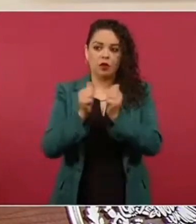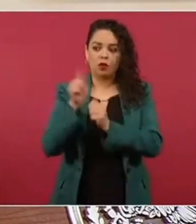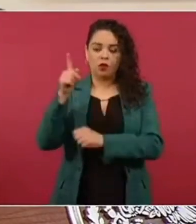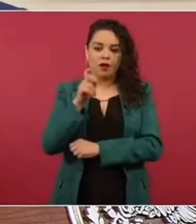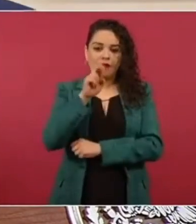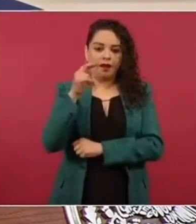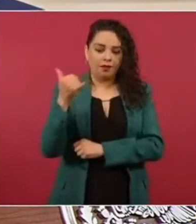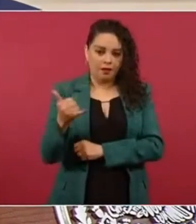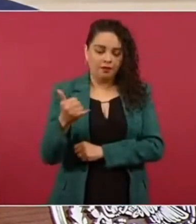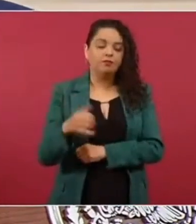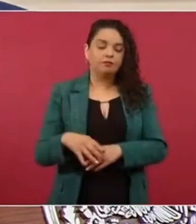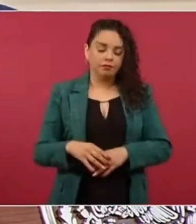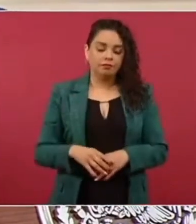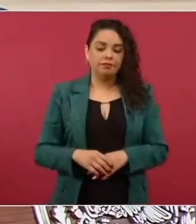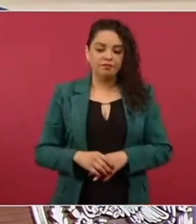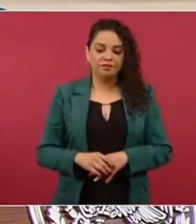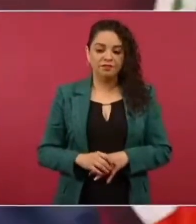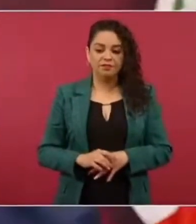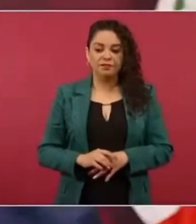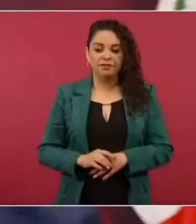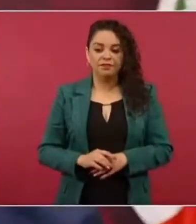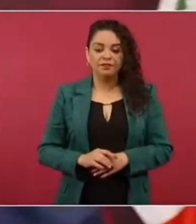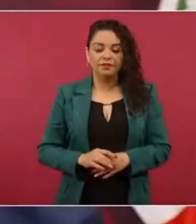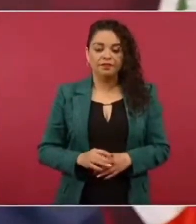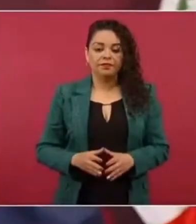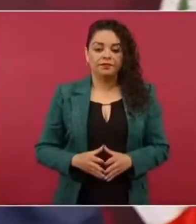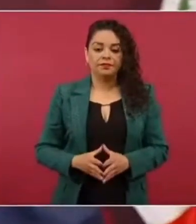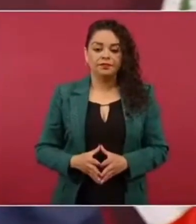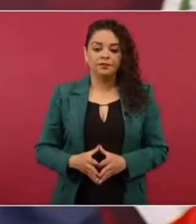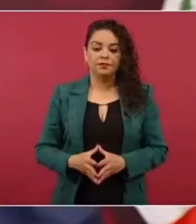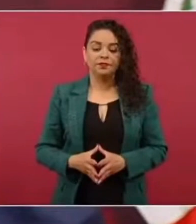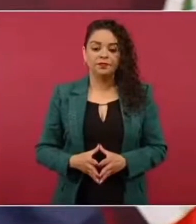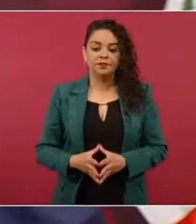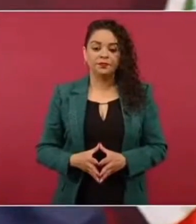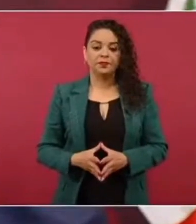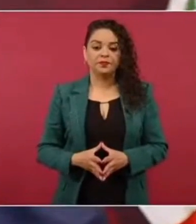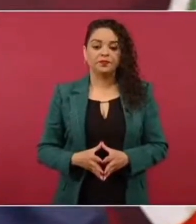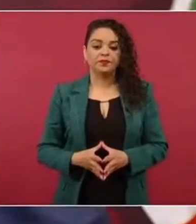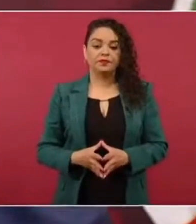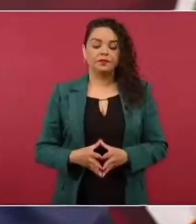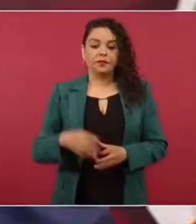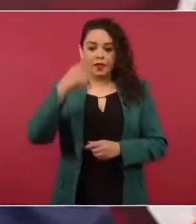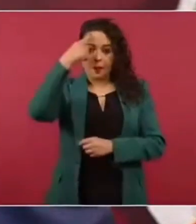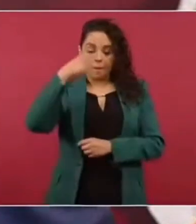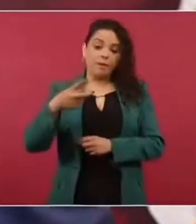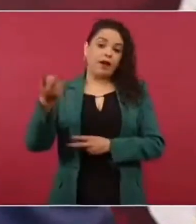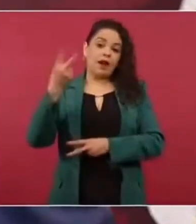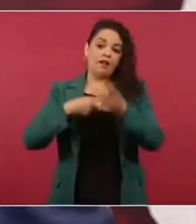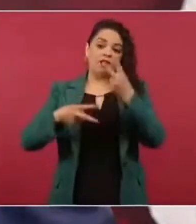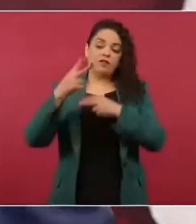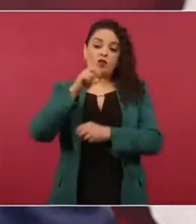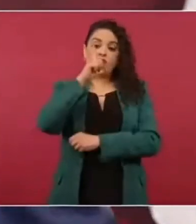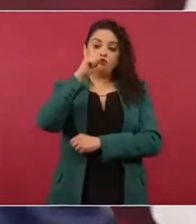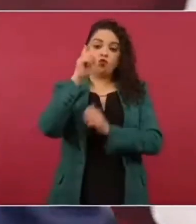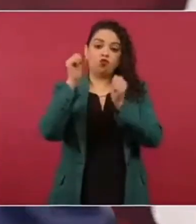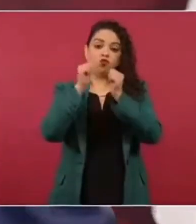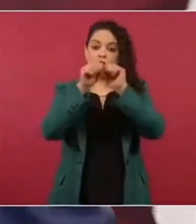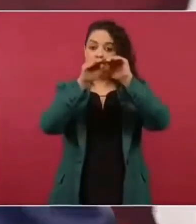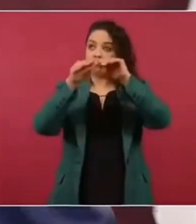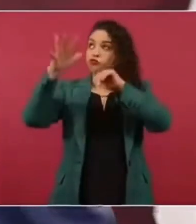estas plantas de generación de energía solar.